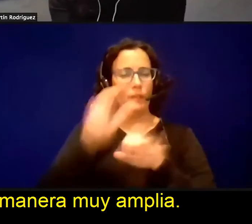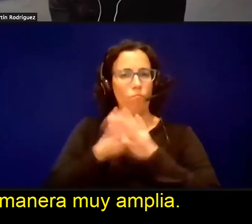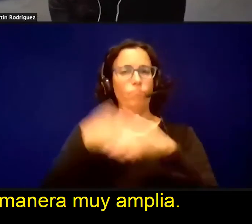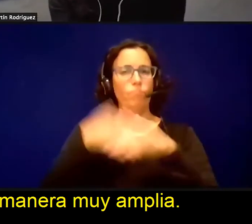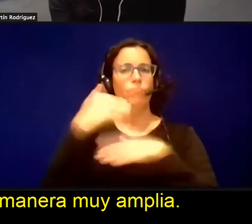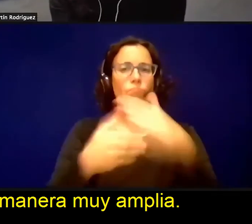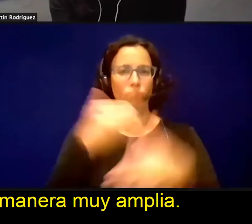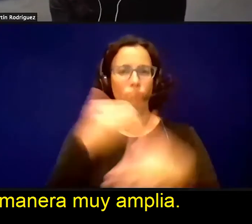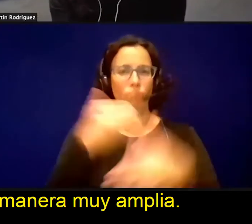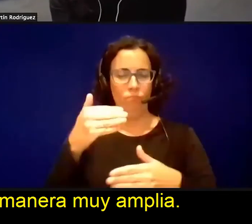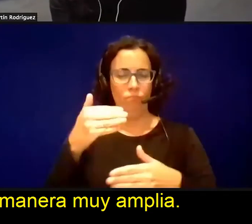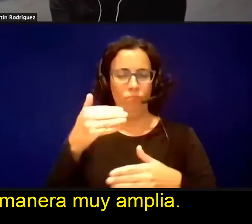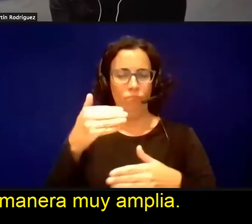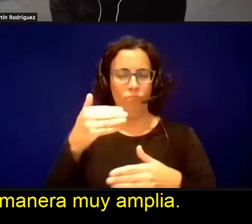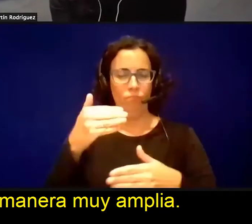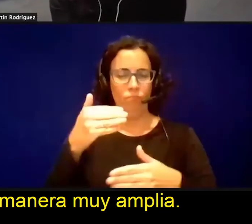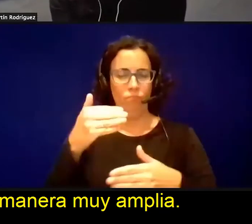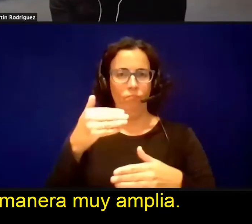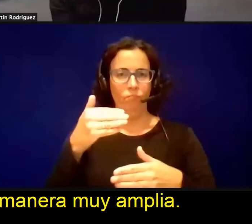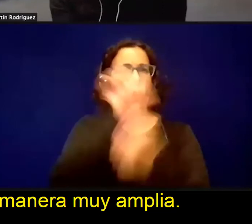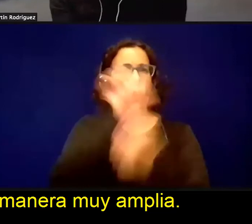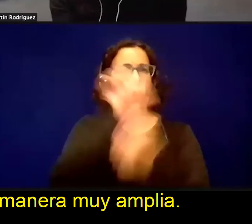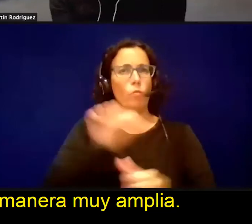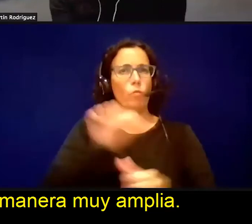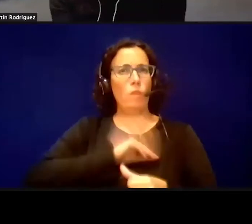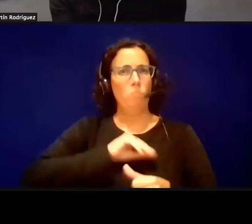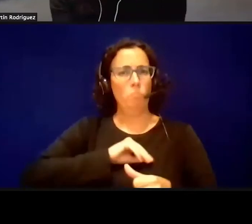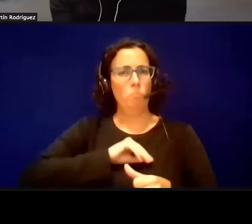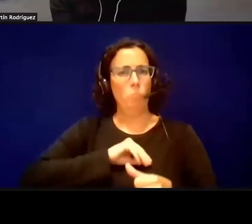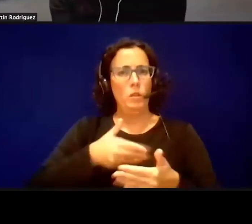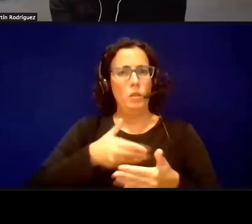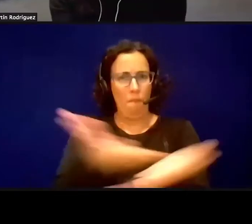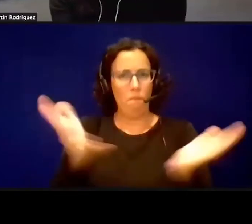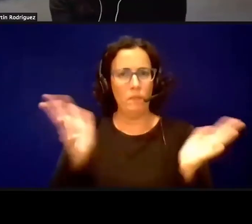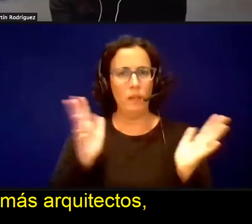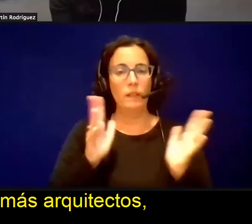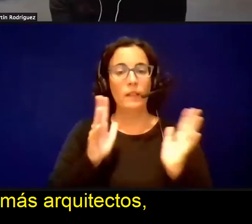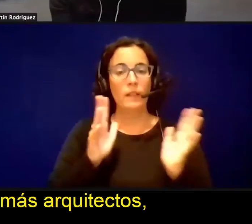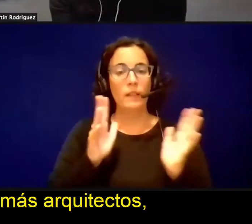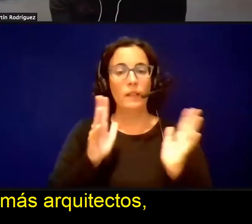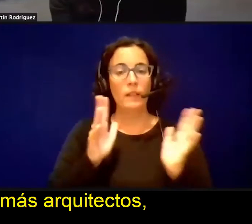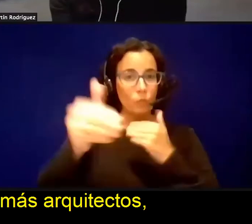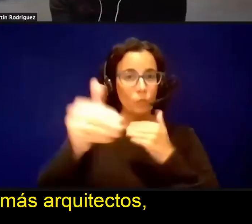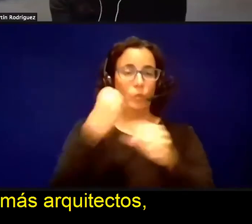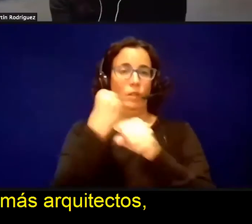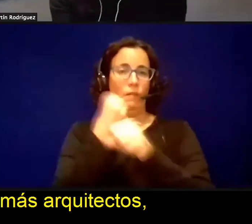muy amplia, y en el futuro trabajando con colegas como Paz Martín y como usted y con